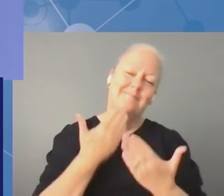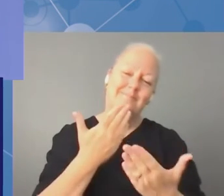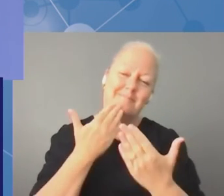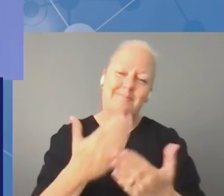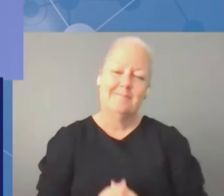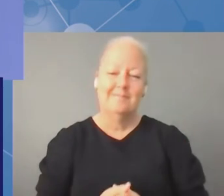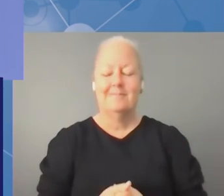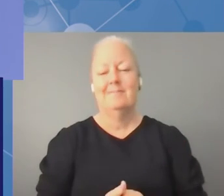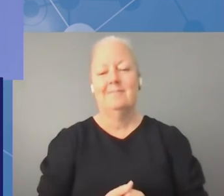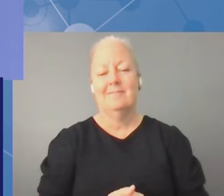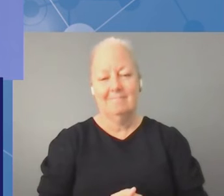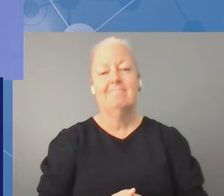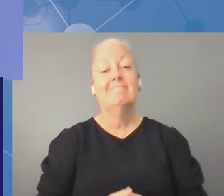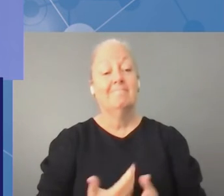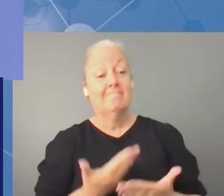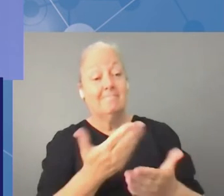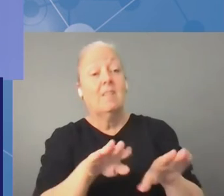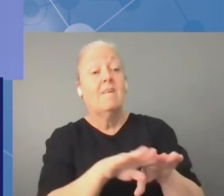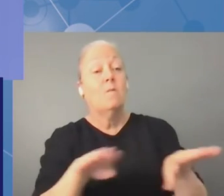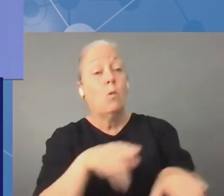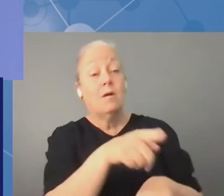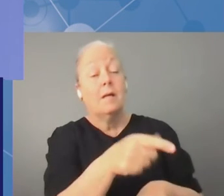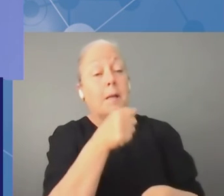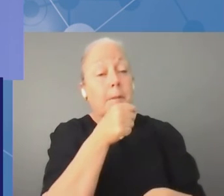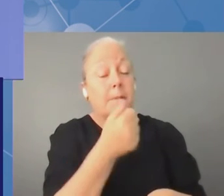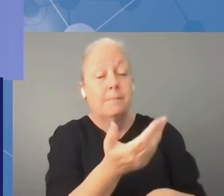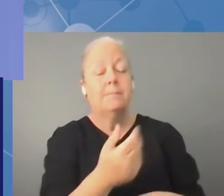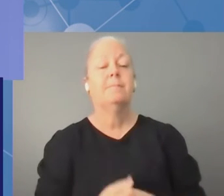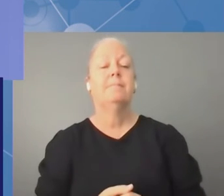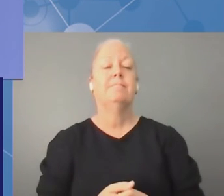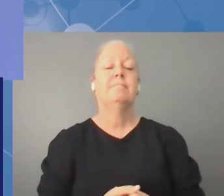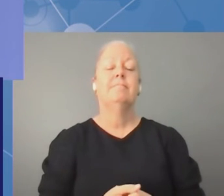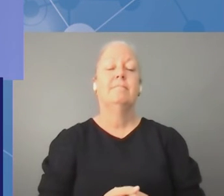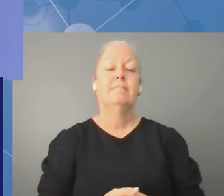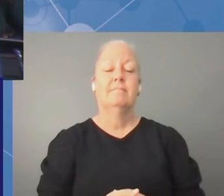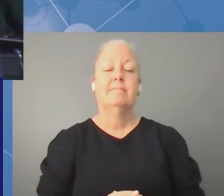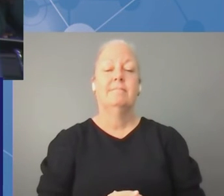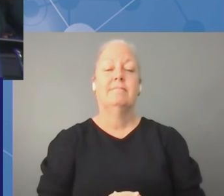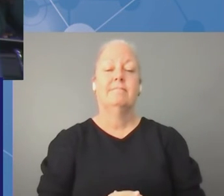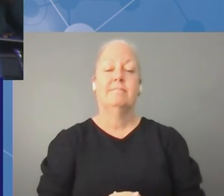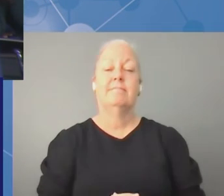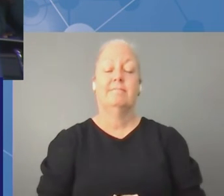se pueda mantener en las futuras ediciones. Gracias. Gracias.